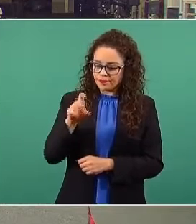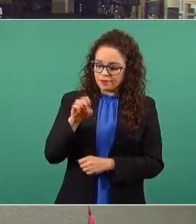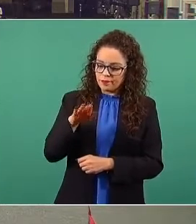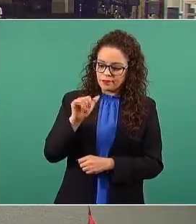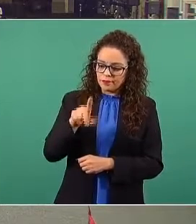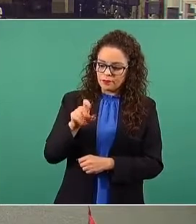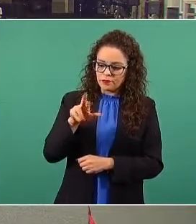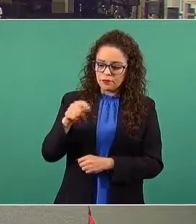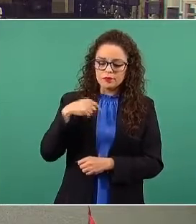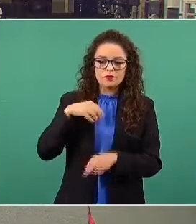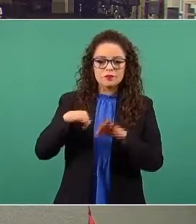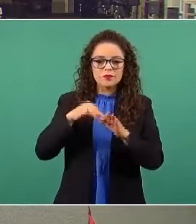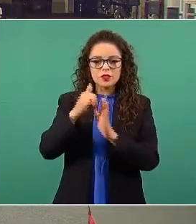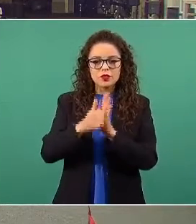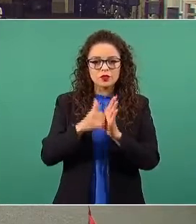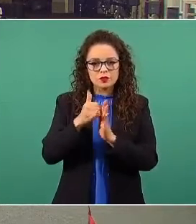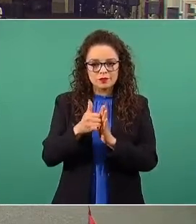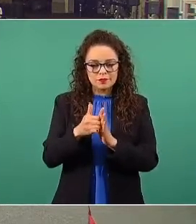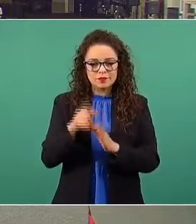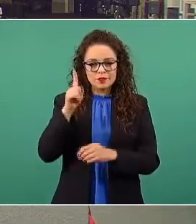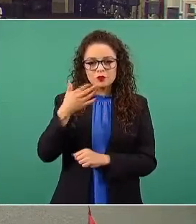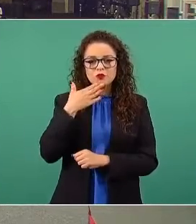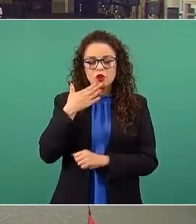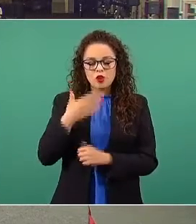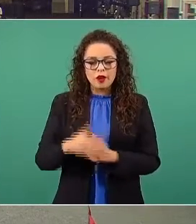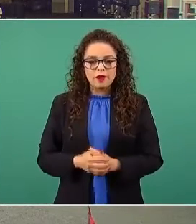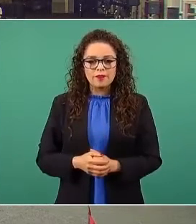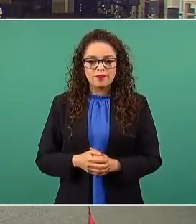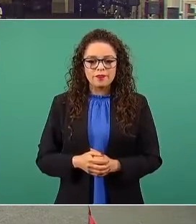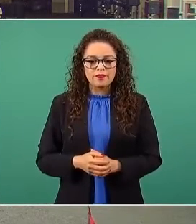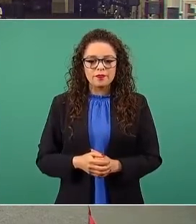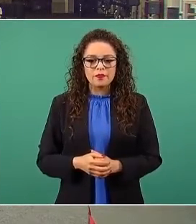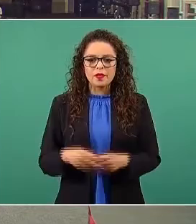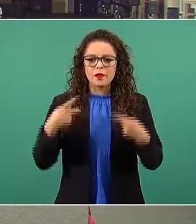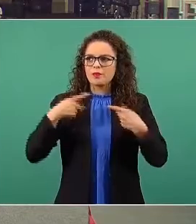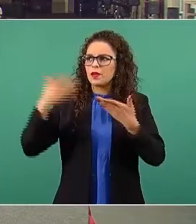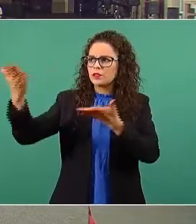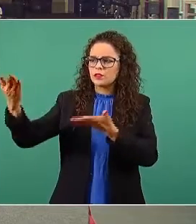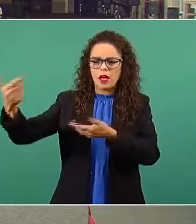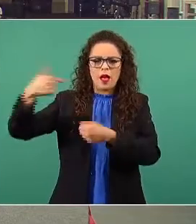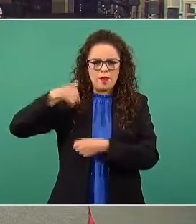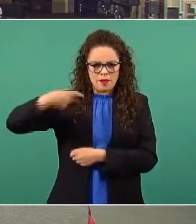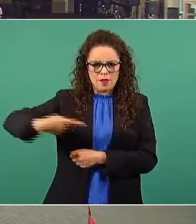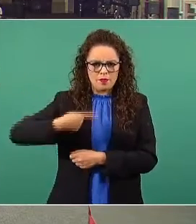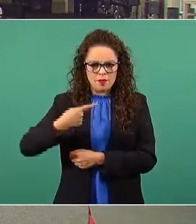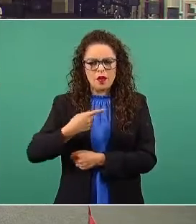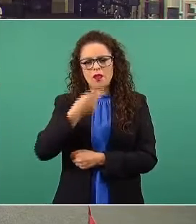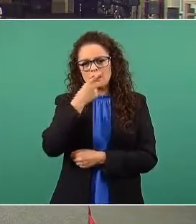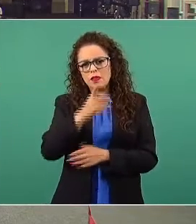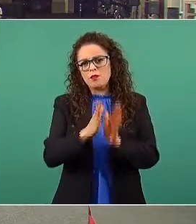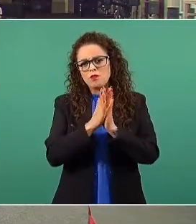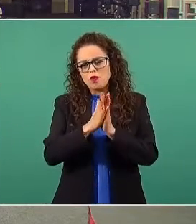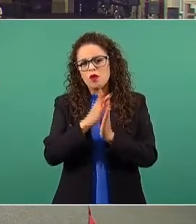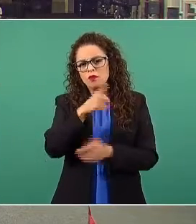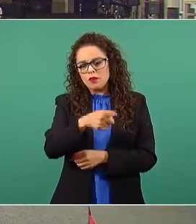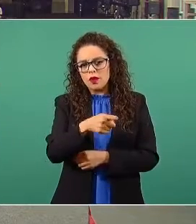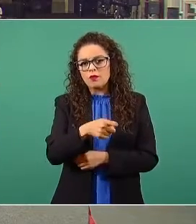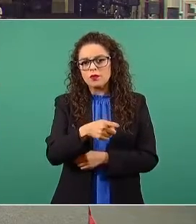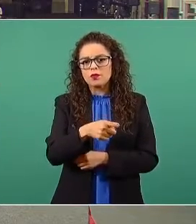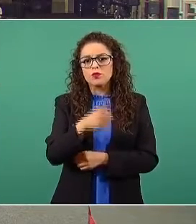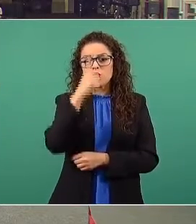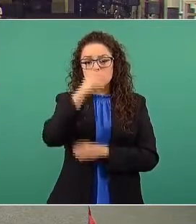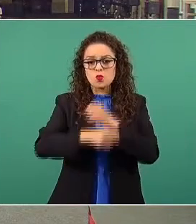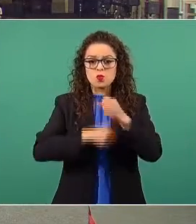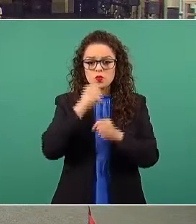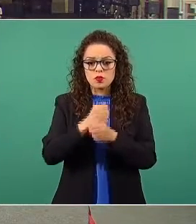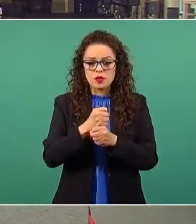Power de YouTube. De parte del auditorio, me piden que le pregunte, doctor, si nos puede compartir la experiencia de a un año de haberse integrado